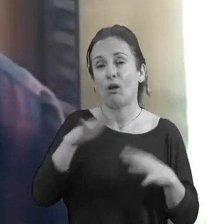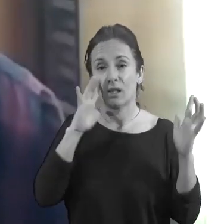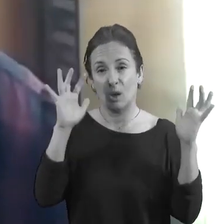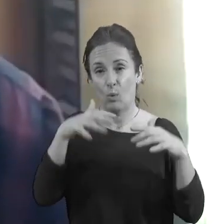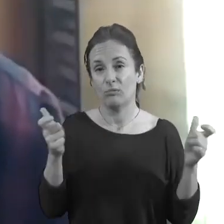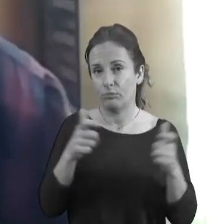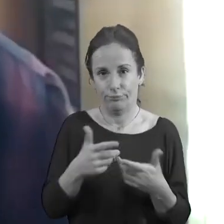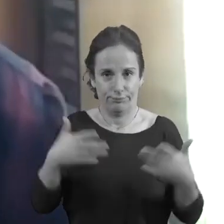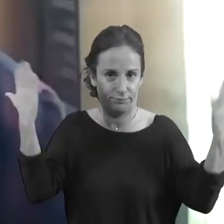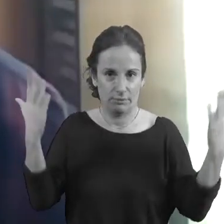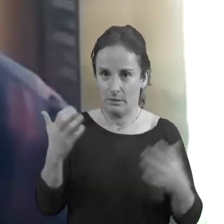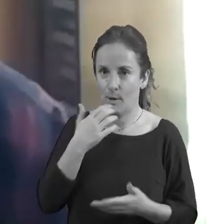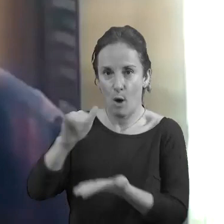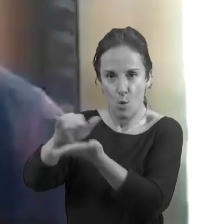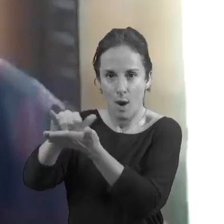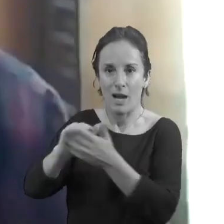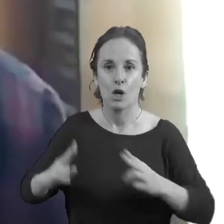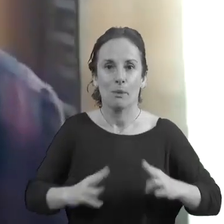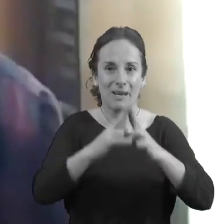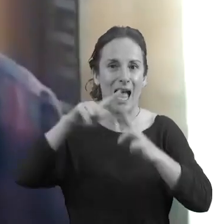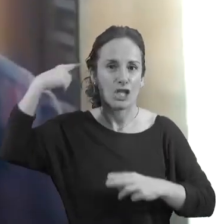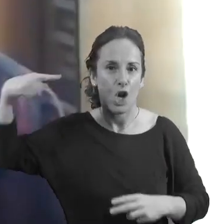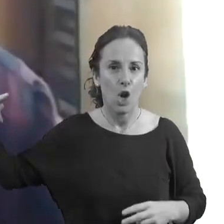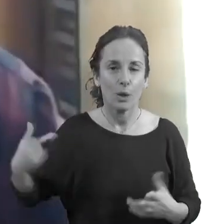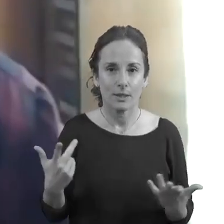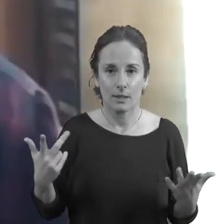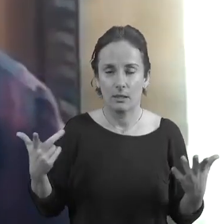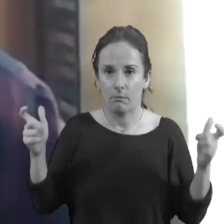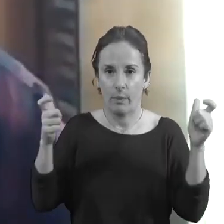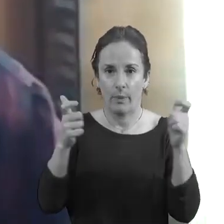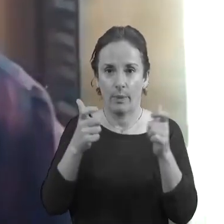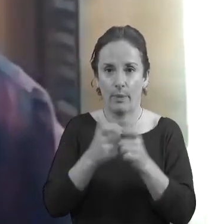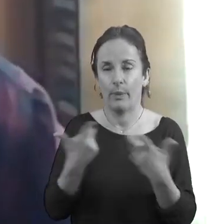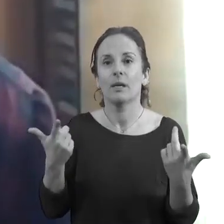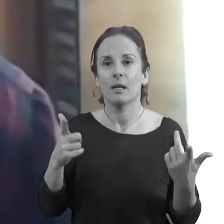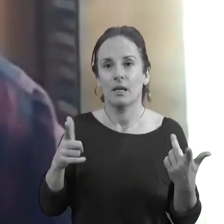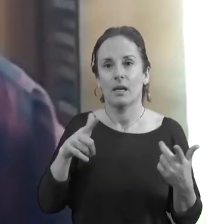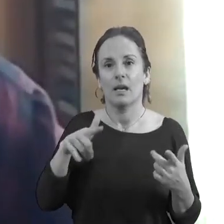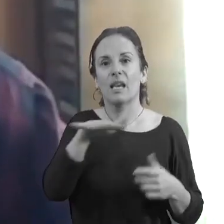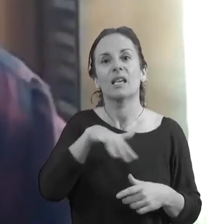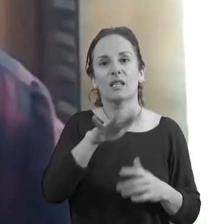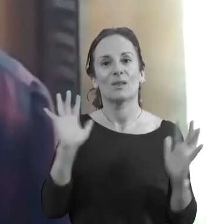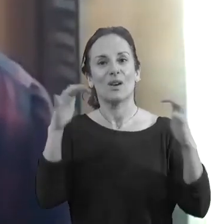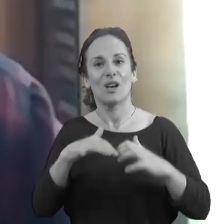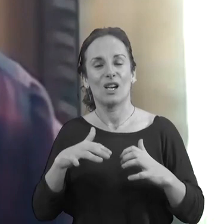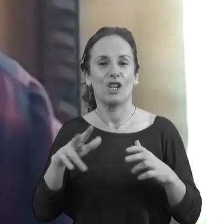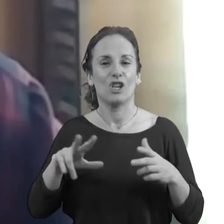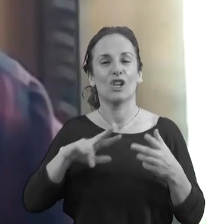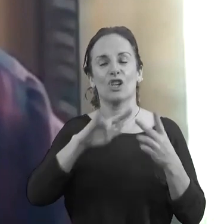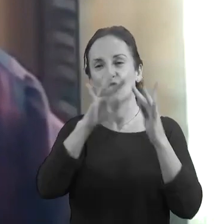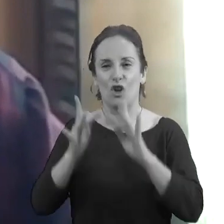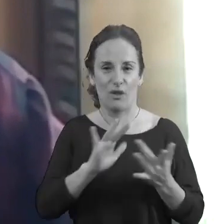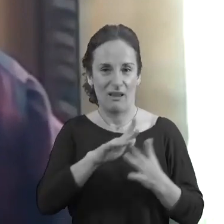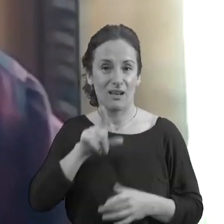Piensas en ciudades como Nueva York, como Londres, como París, es que no quedan espacios de encuentro, de socialización lesbiana, ¿no? Y esto es una cosa que